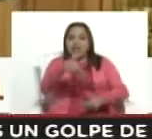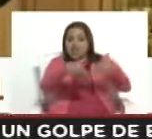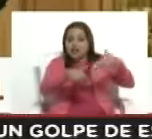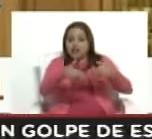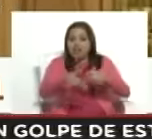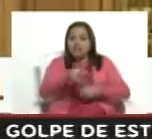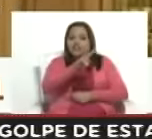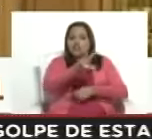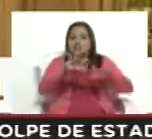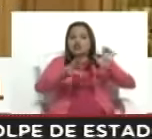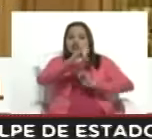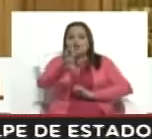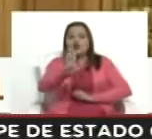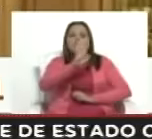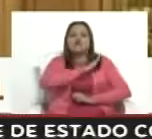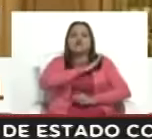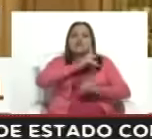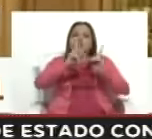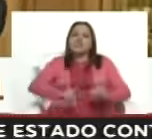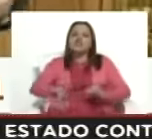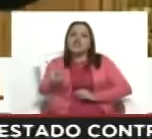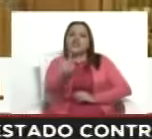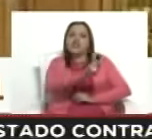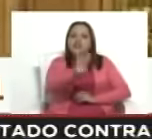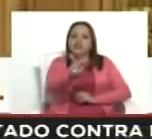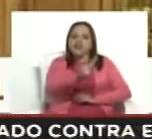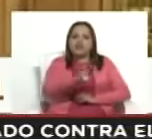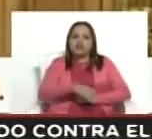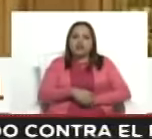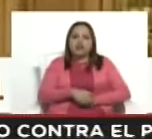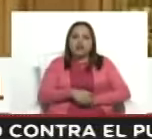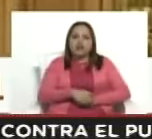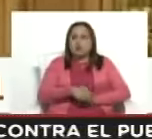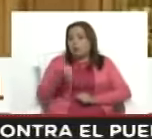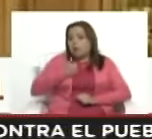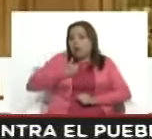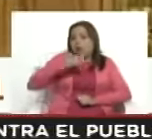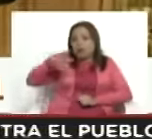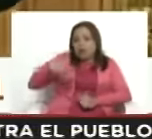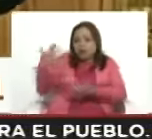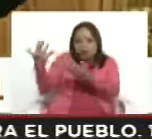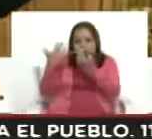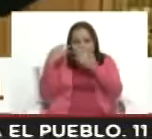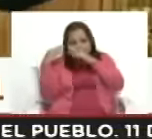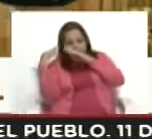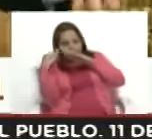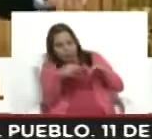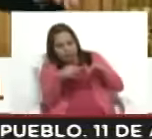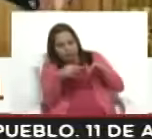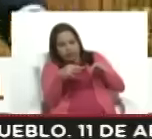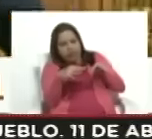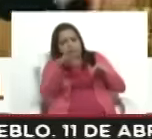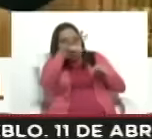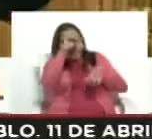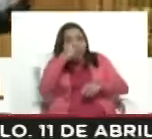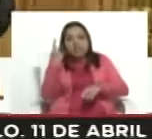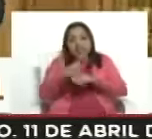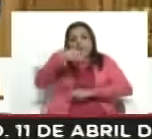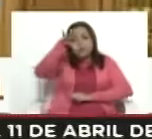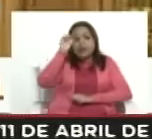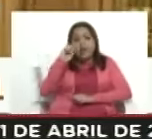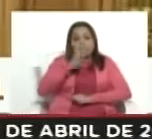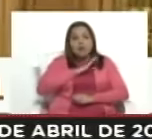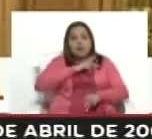28 de julio es un asunto de los venezolanos. Pueden venir todo el que quiera a observar, a aprender, tienen que aprender de lo